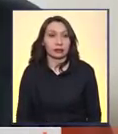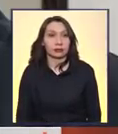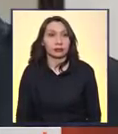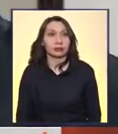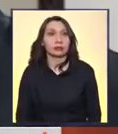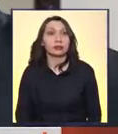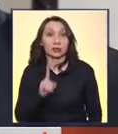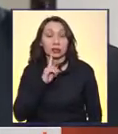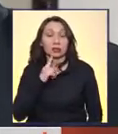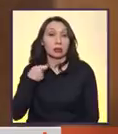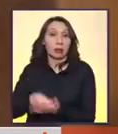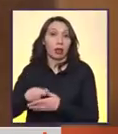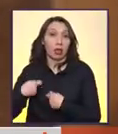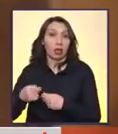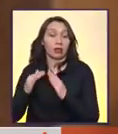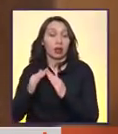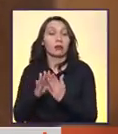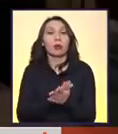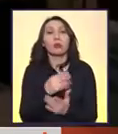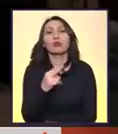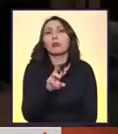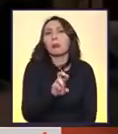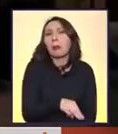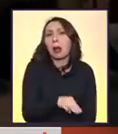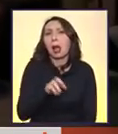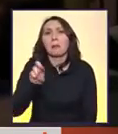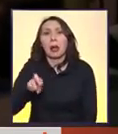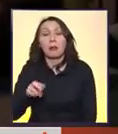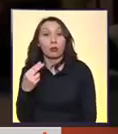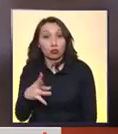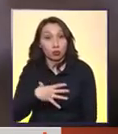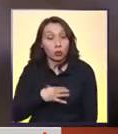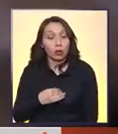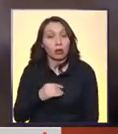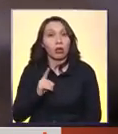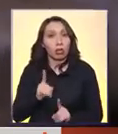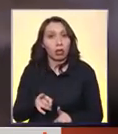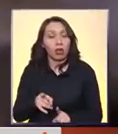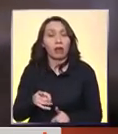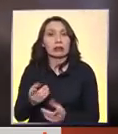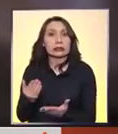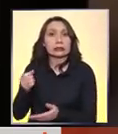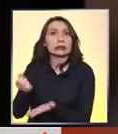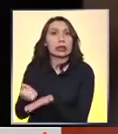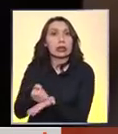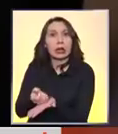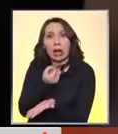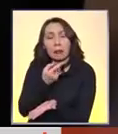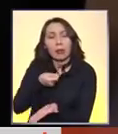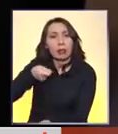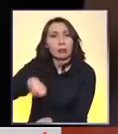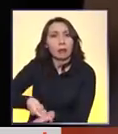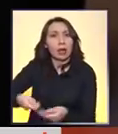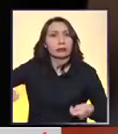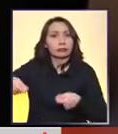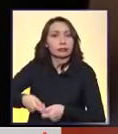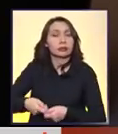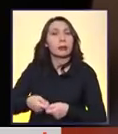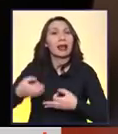gastos de la casa. ¿Y si fuera su papá, mamá o su propio hijo el que depende de la cobertura de un medicamento para que los seguros se